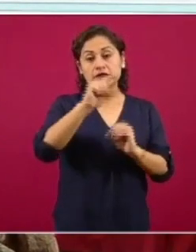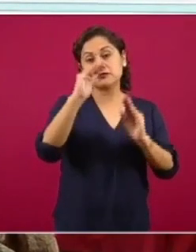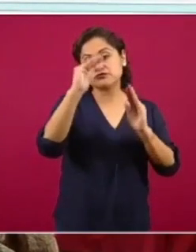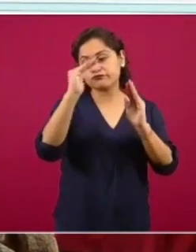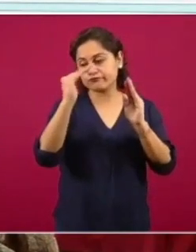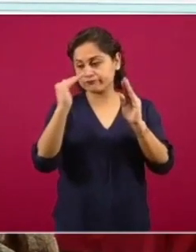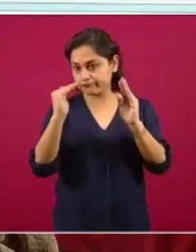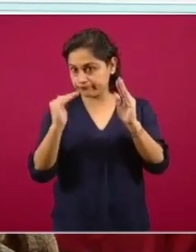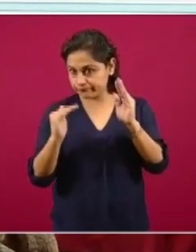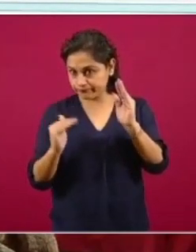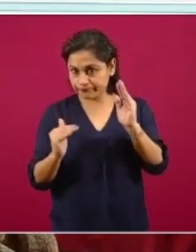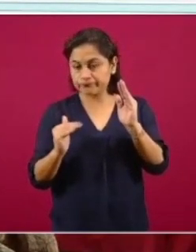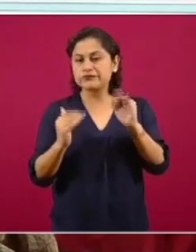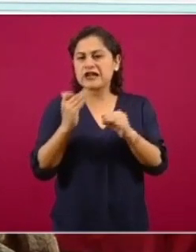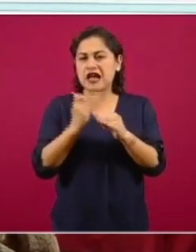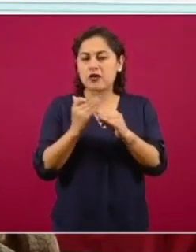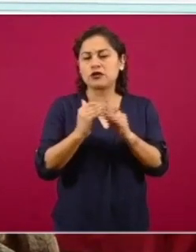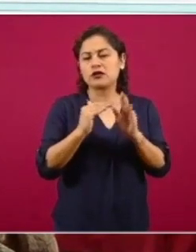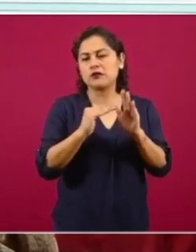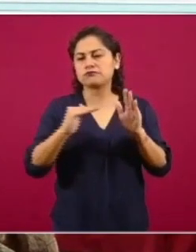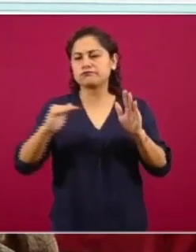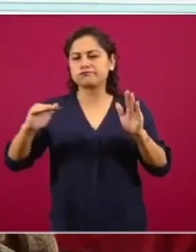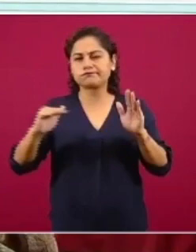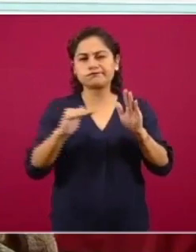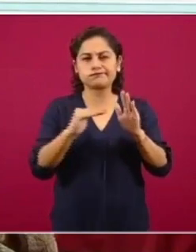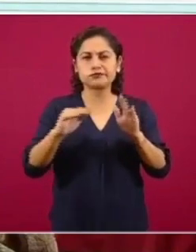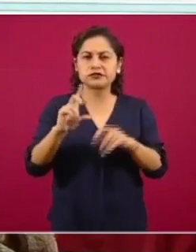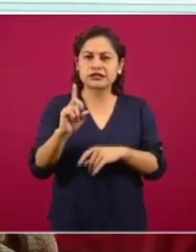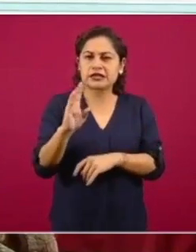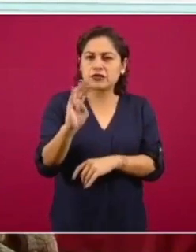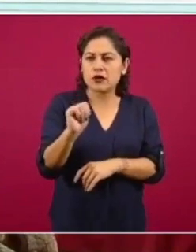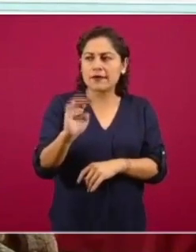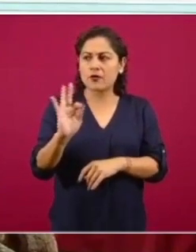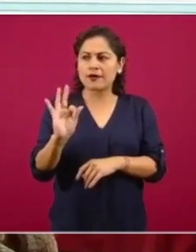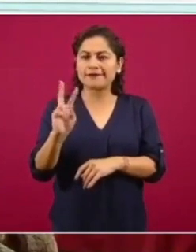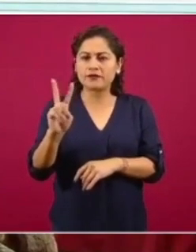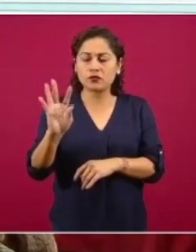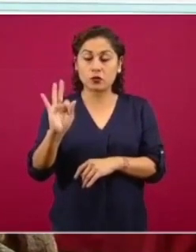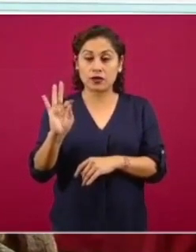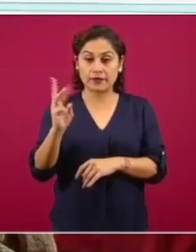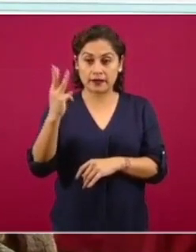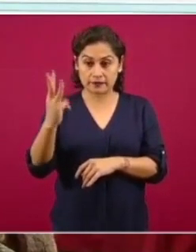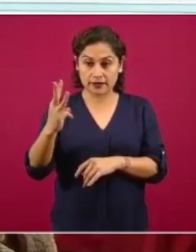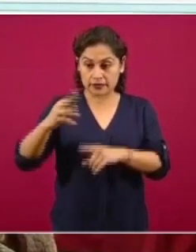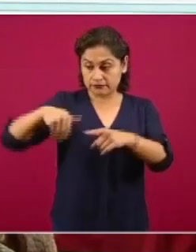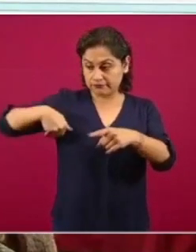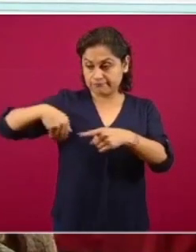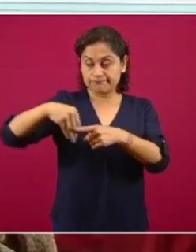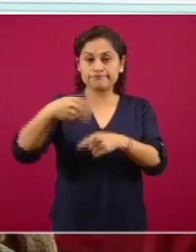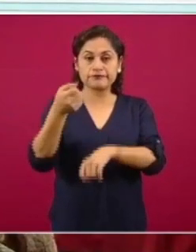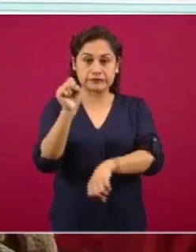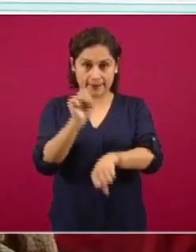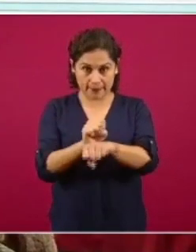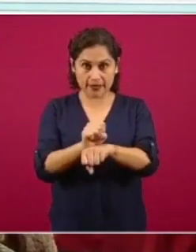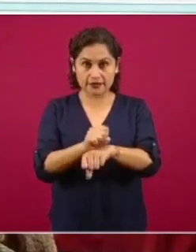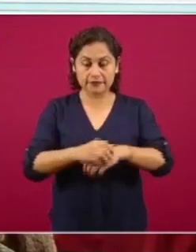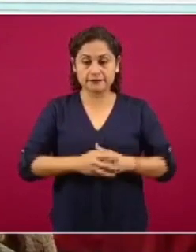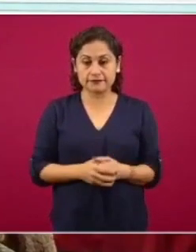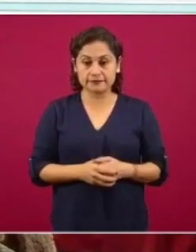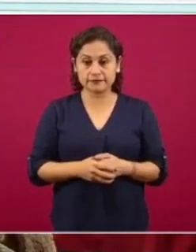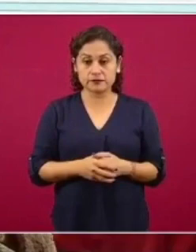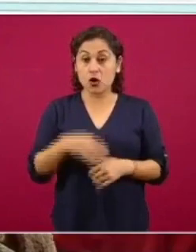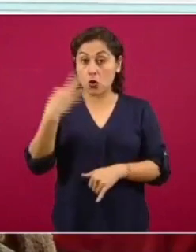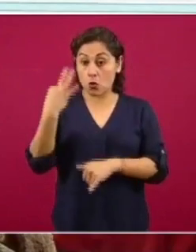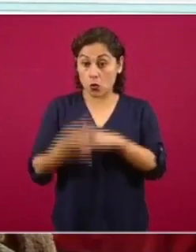y prácticamente hemos estado en una meseta entre 39, 42, 43 en estas últimas semanas. El último